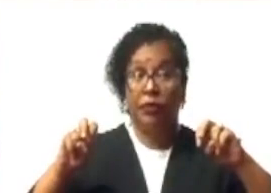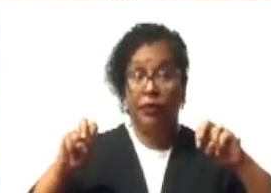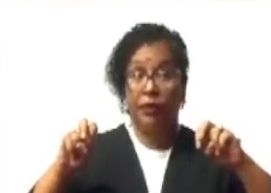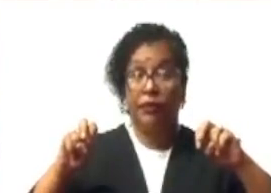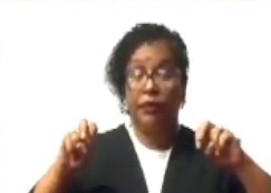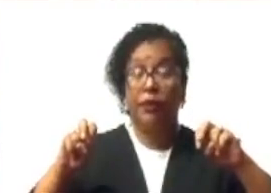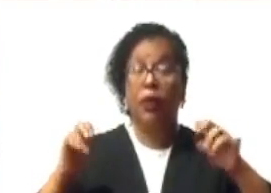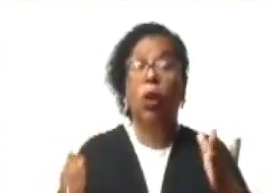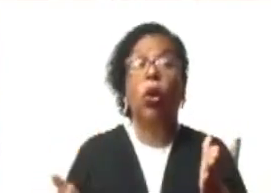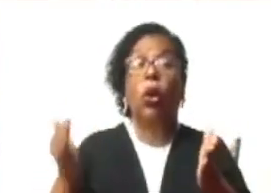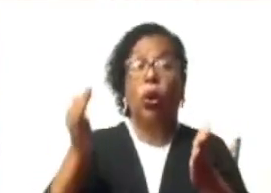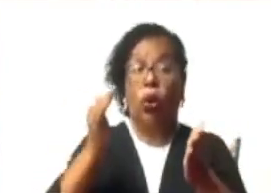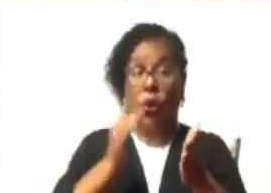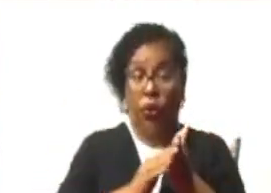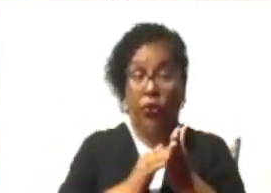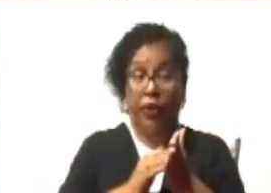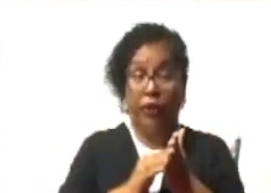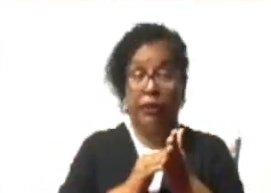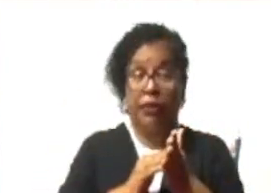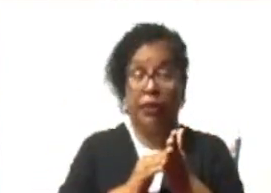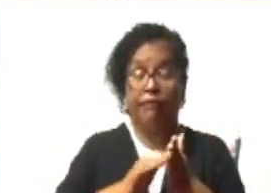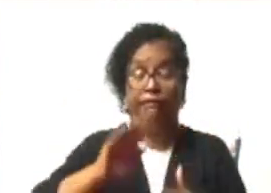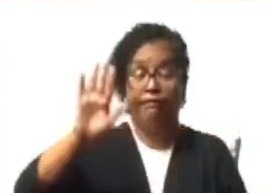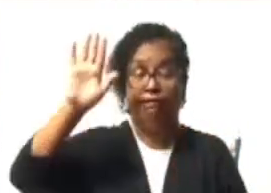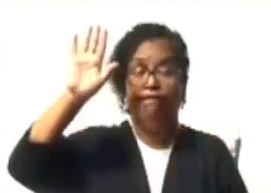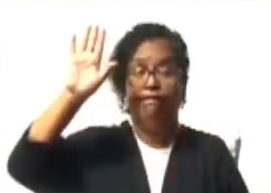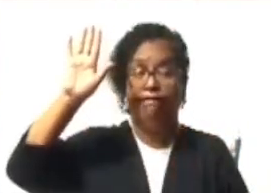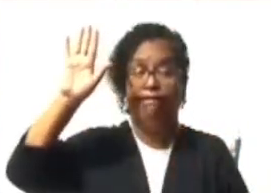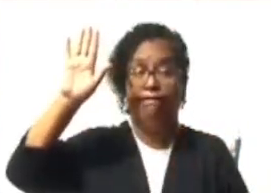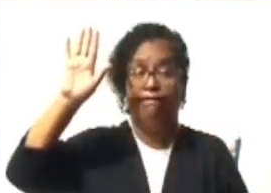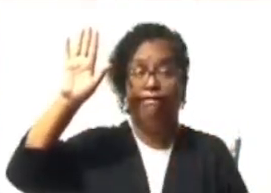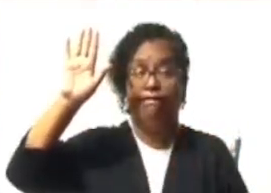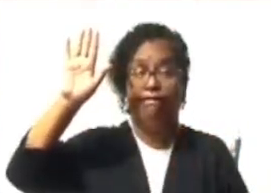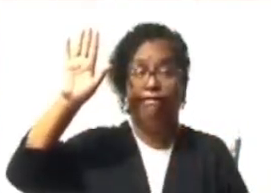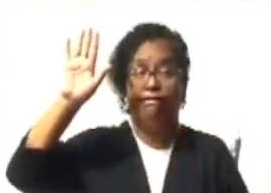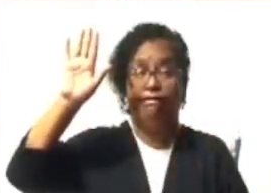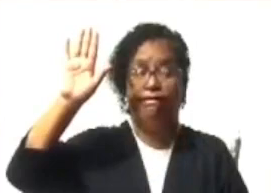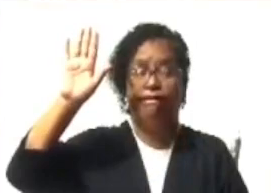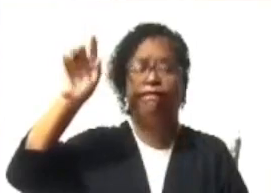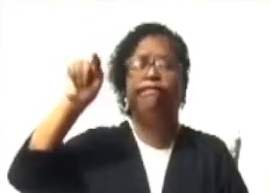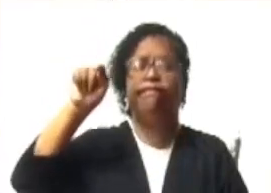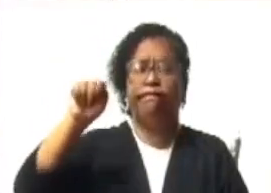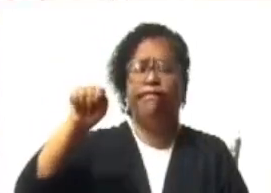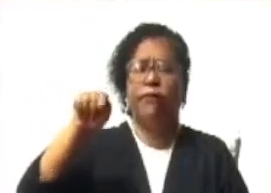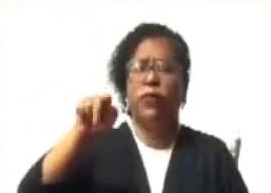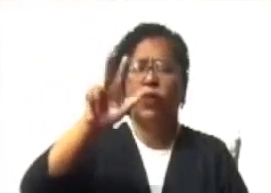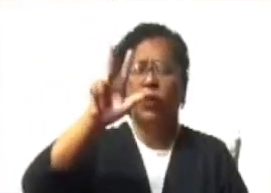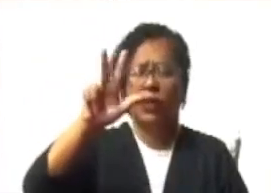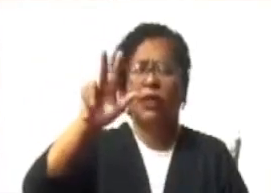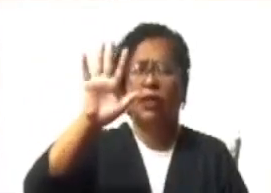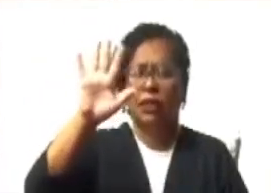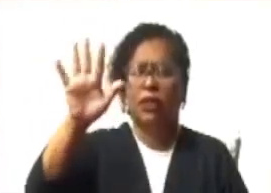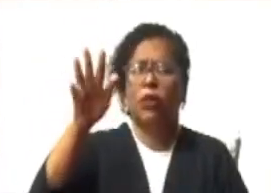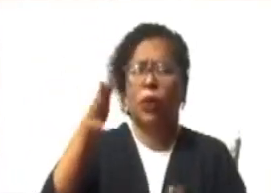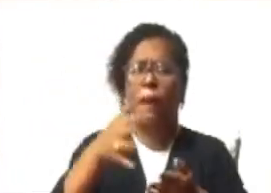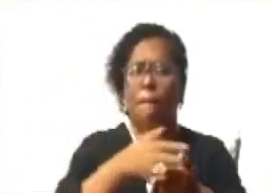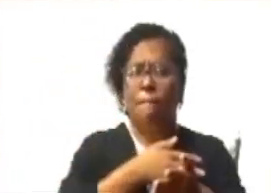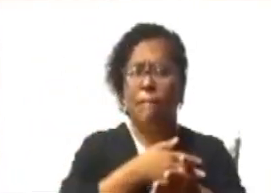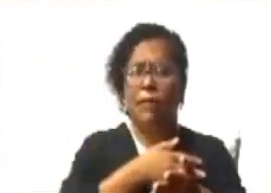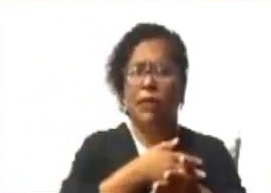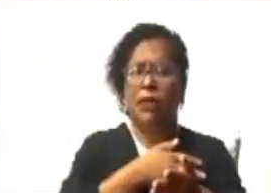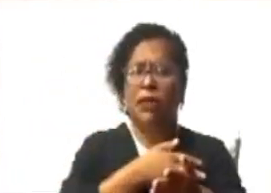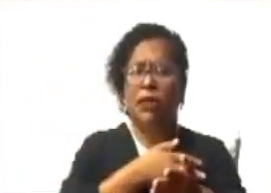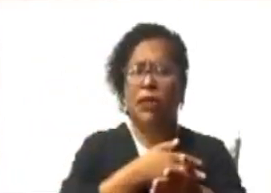reconoce nueva vez que tomó de esos 35 millones